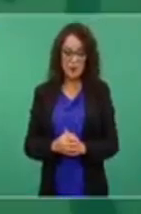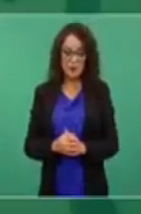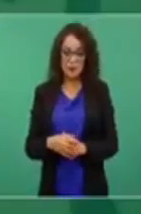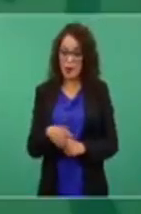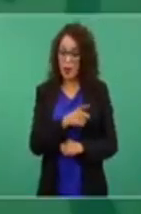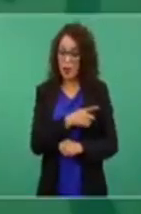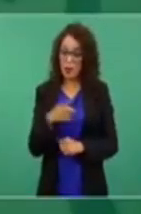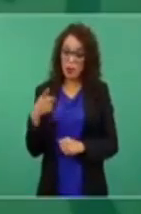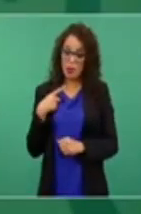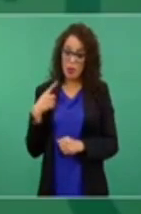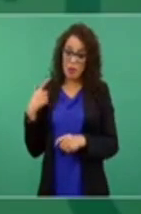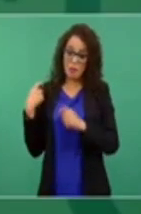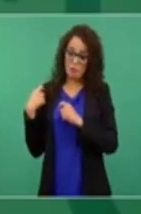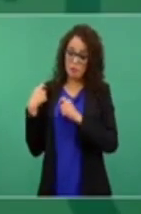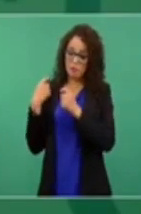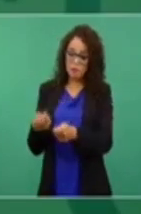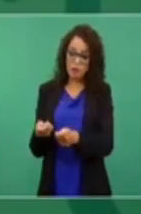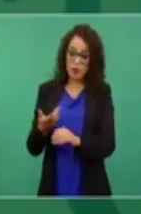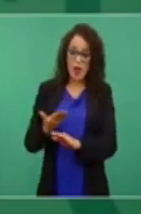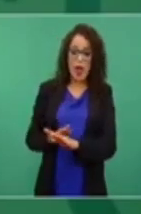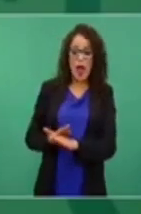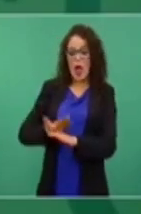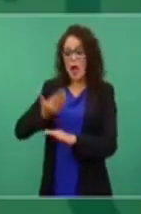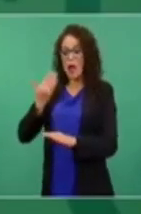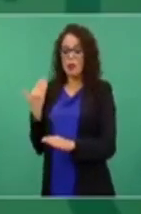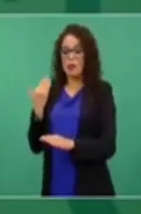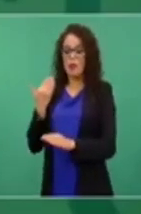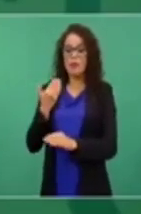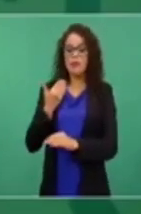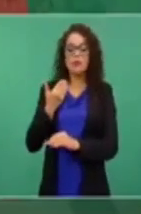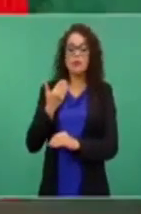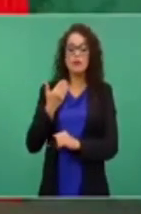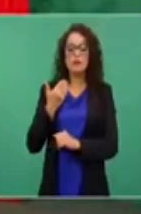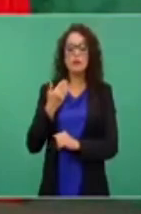petróleo por anticipado, se hipoteca el petróleo.